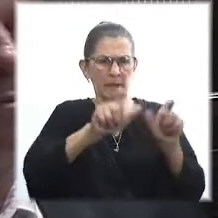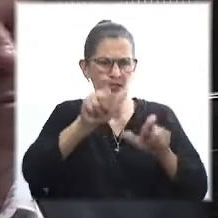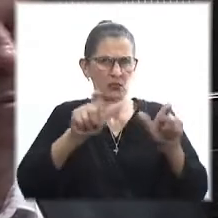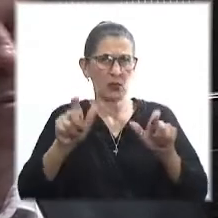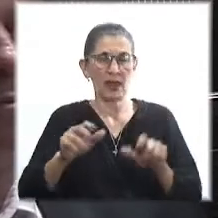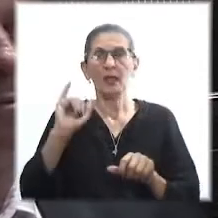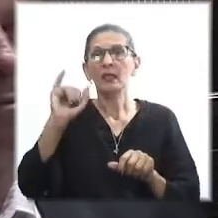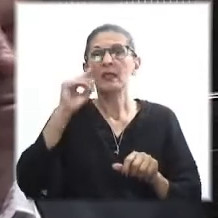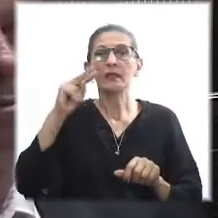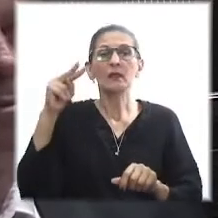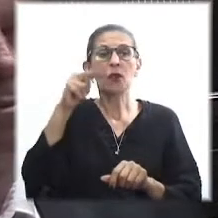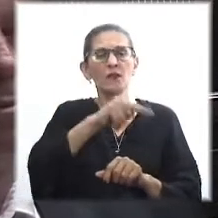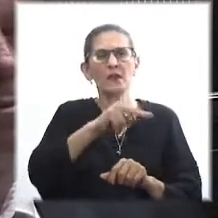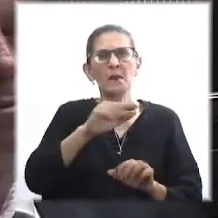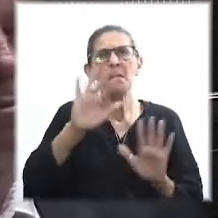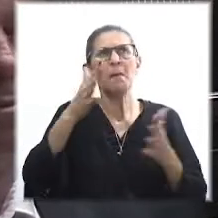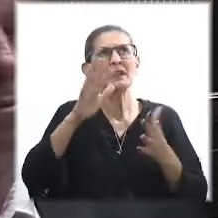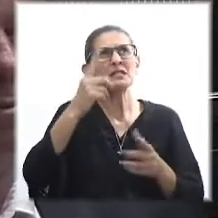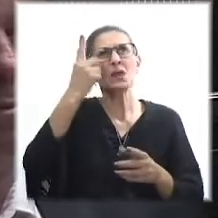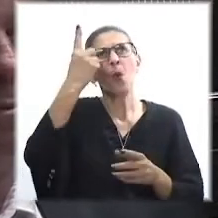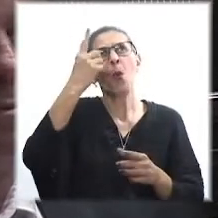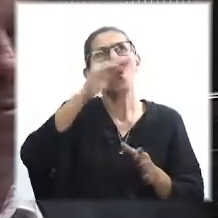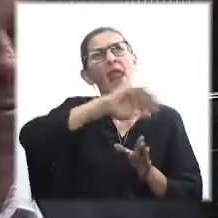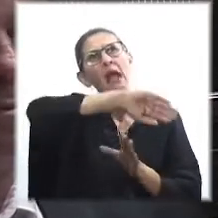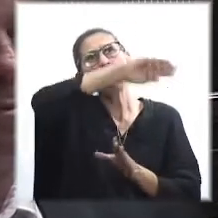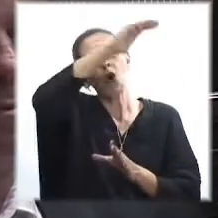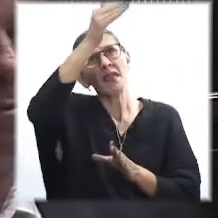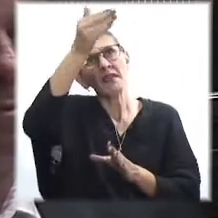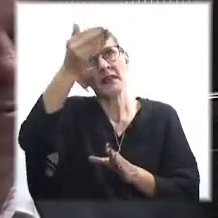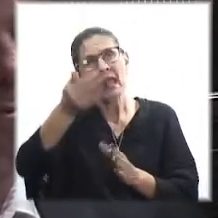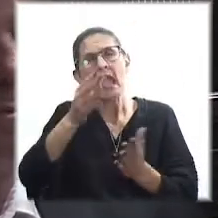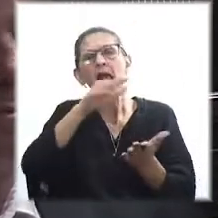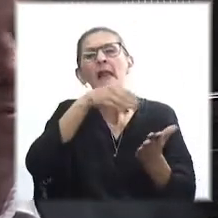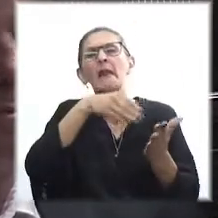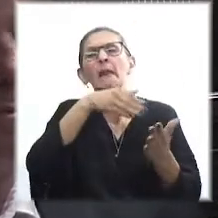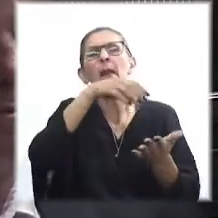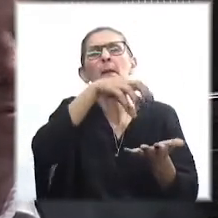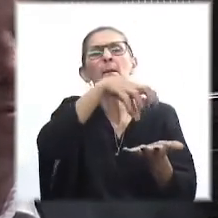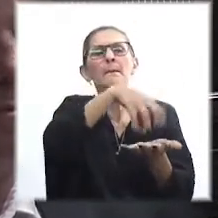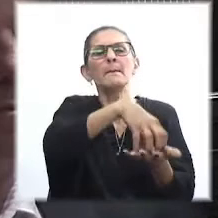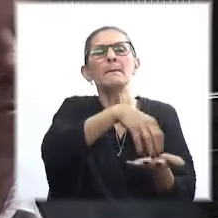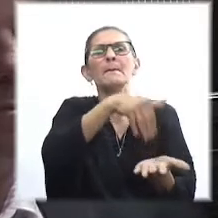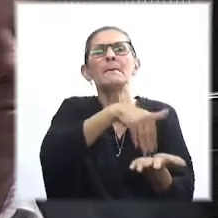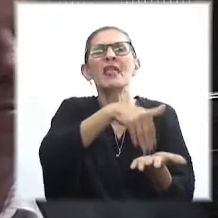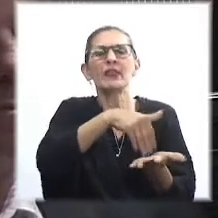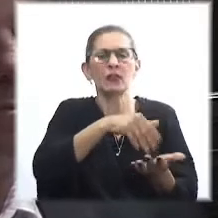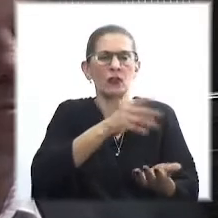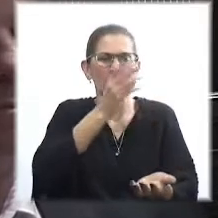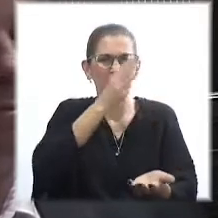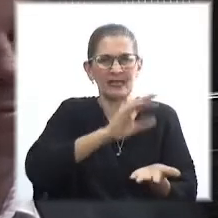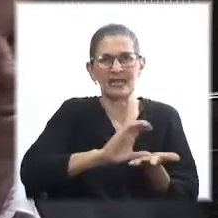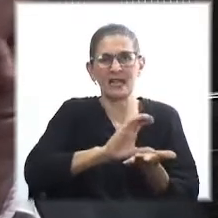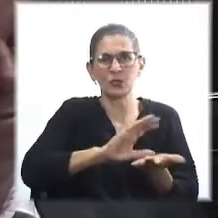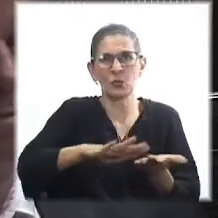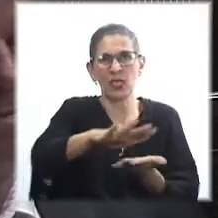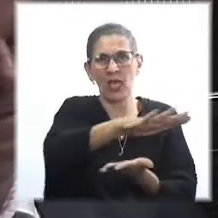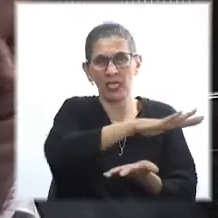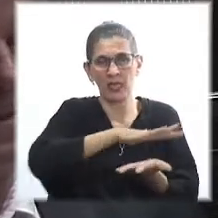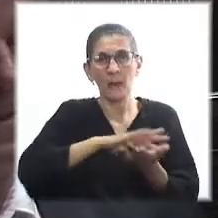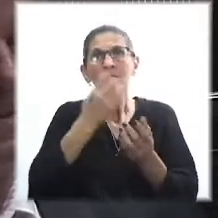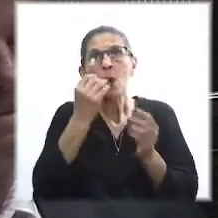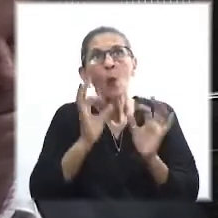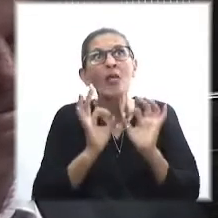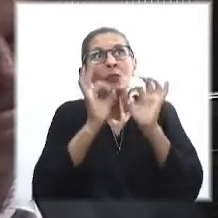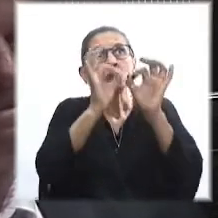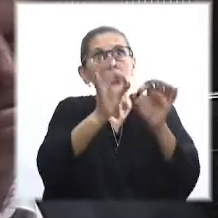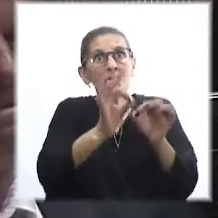que lo ve de afuera parece una colina en el medio de la ciudad porque las paredes es césped, pero cuando uno llega a la cima